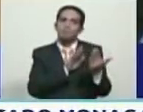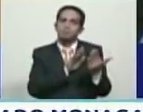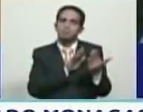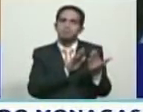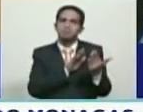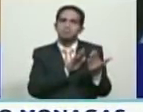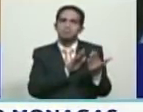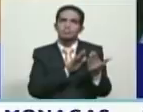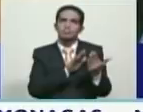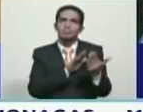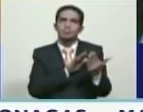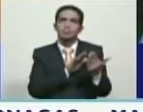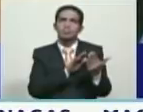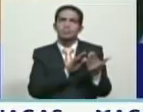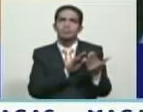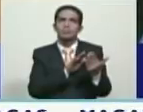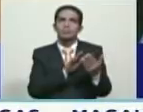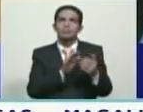desafiar